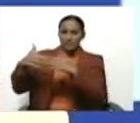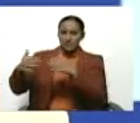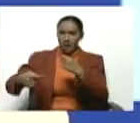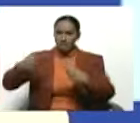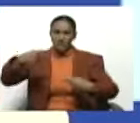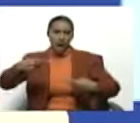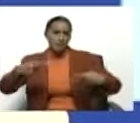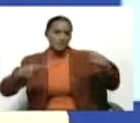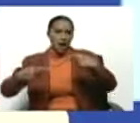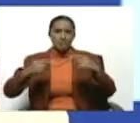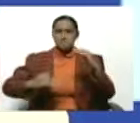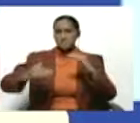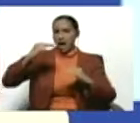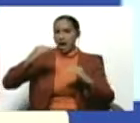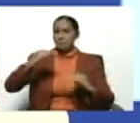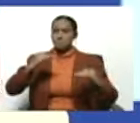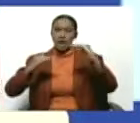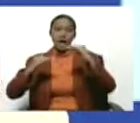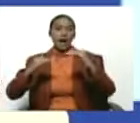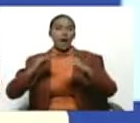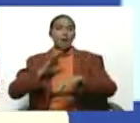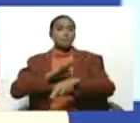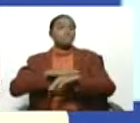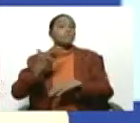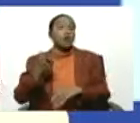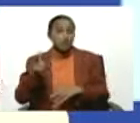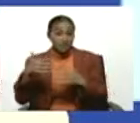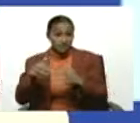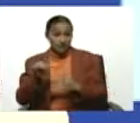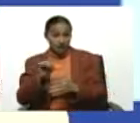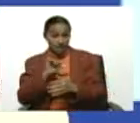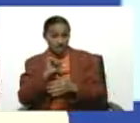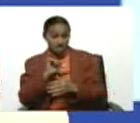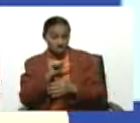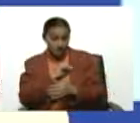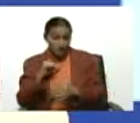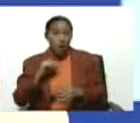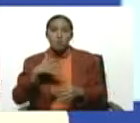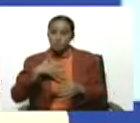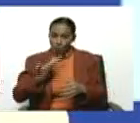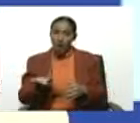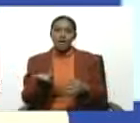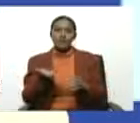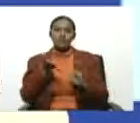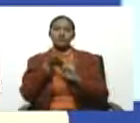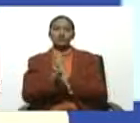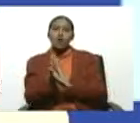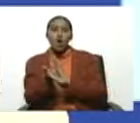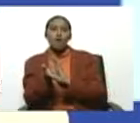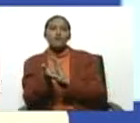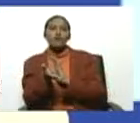porque esas compañías estatales pudieran tener ventajas políticas y eso hace vulnerable al sector